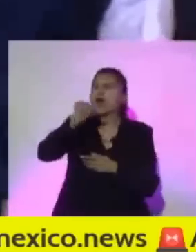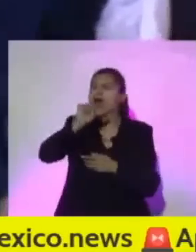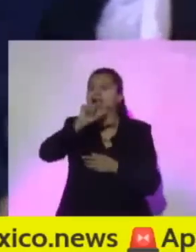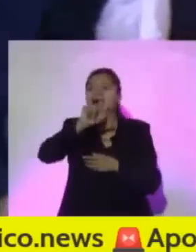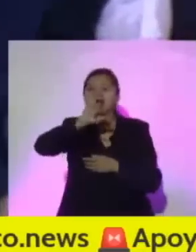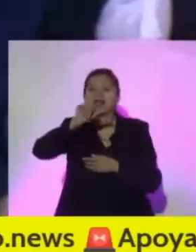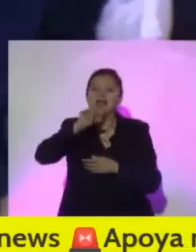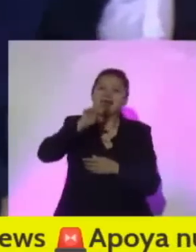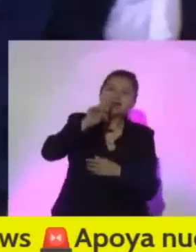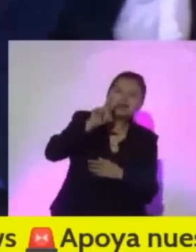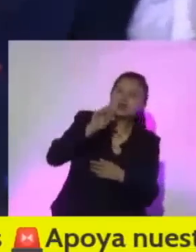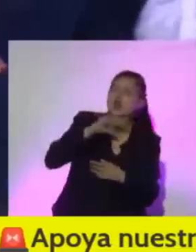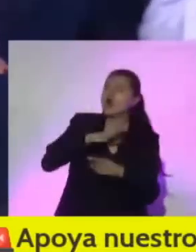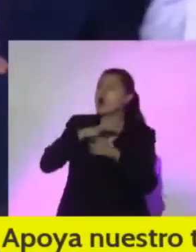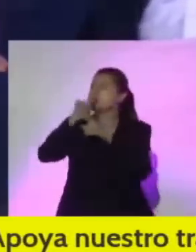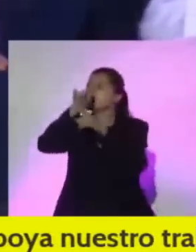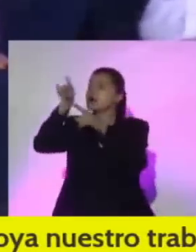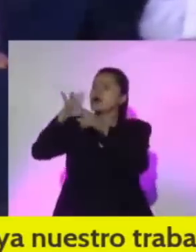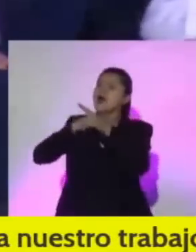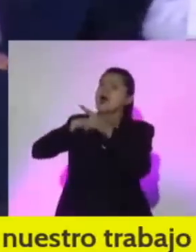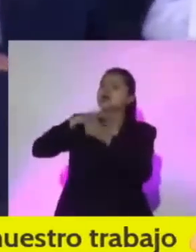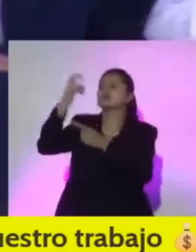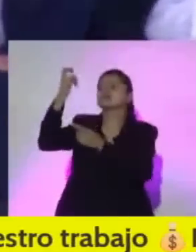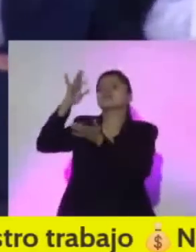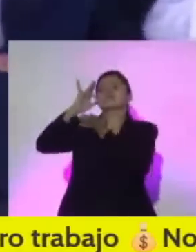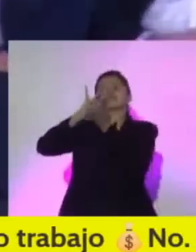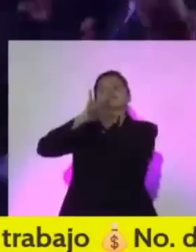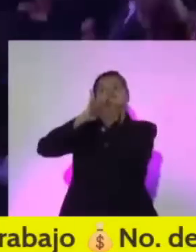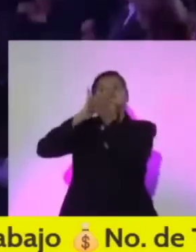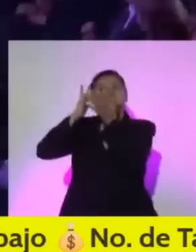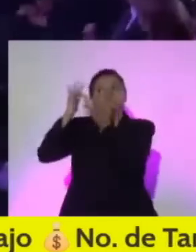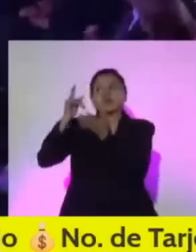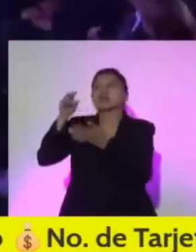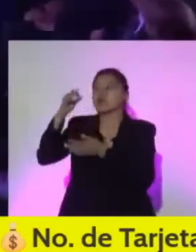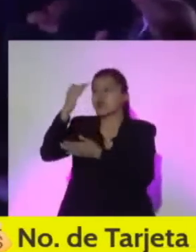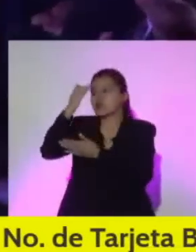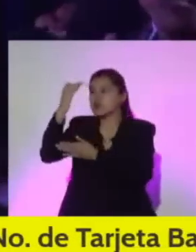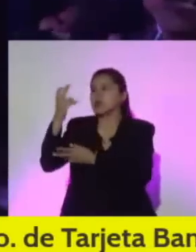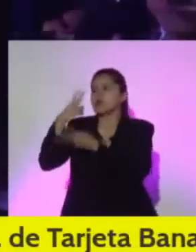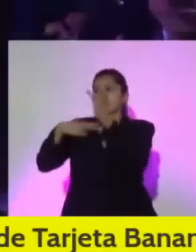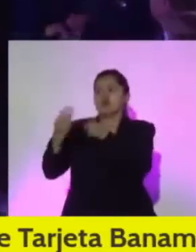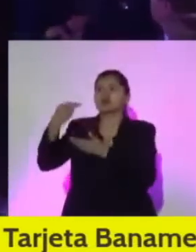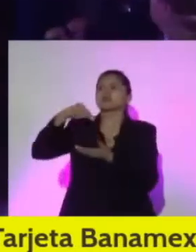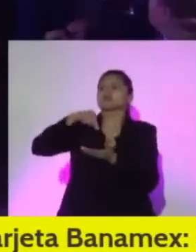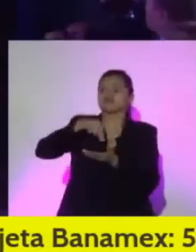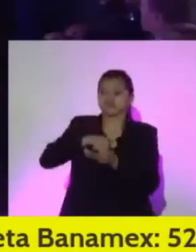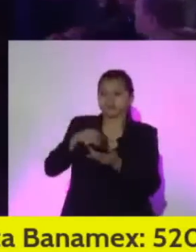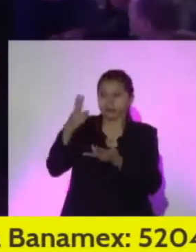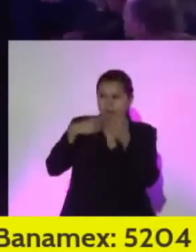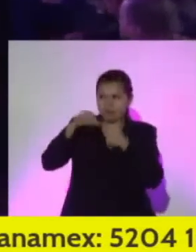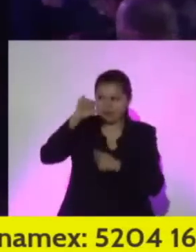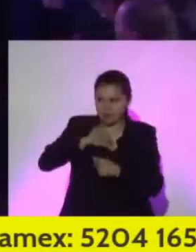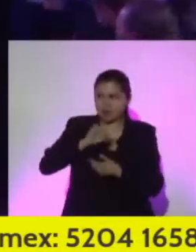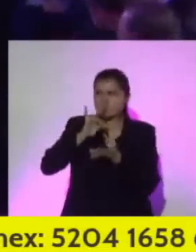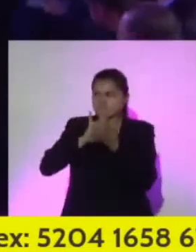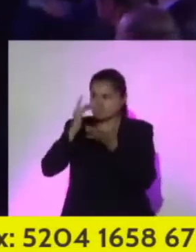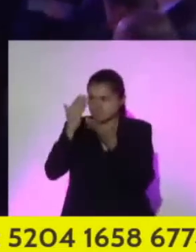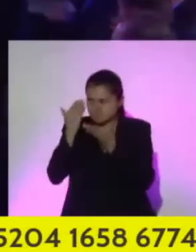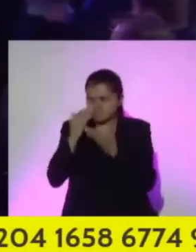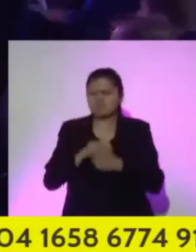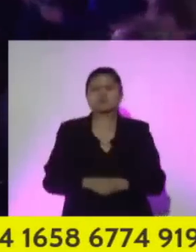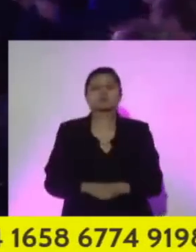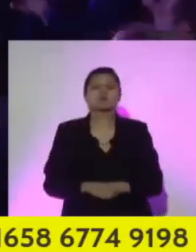Alejandro por favor Alejandro Muchas gracias Gracias por darte el tiempo y